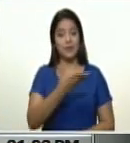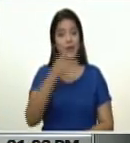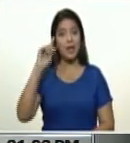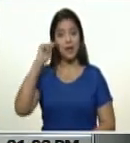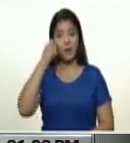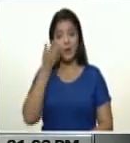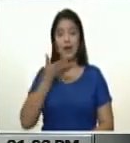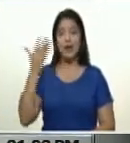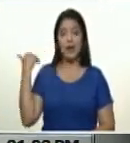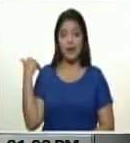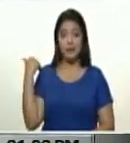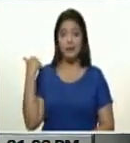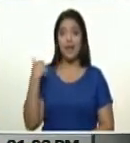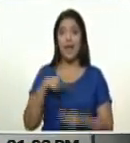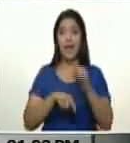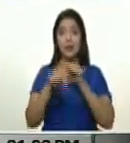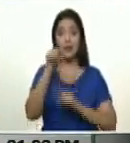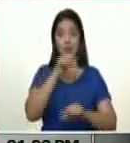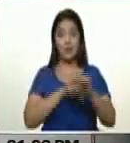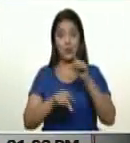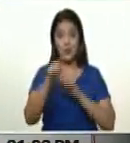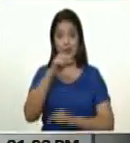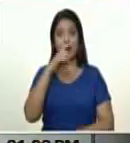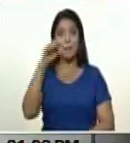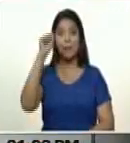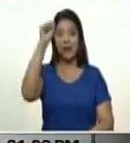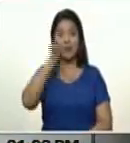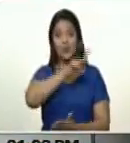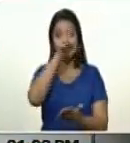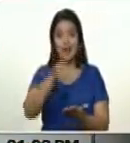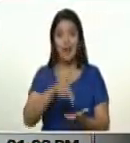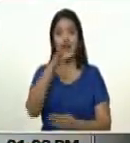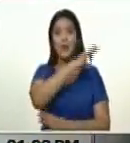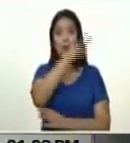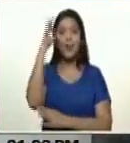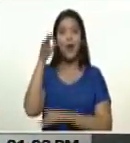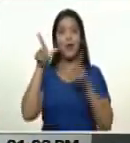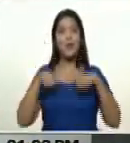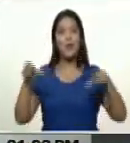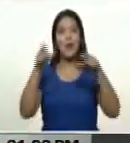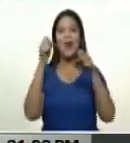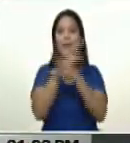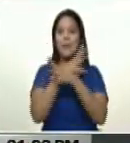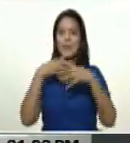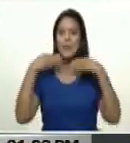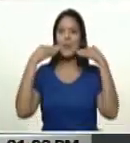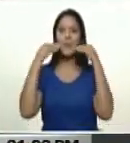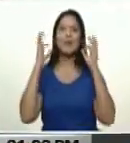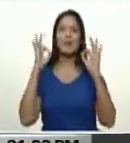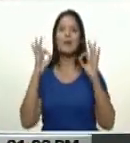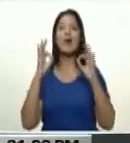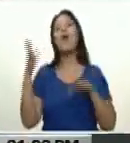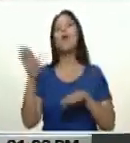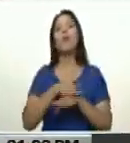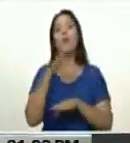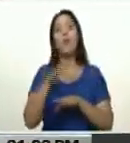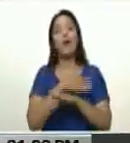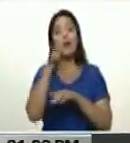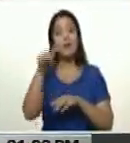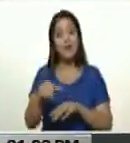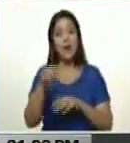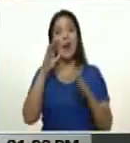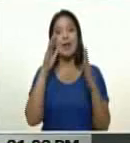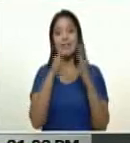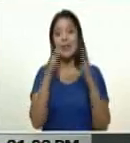hace minutos, a través de su cuenta en Twitter, decía: llegando a Barquisimeto, tierra de alegría, de hermosa espiritualidad, y jueves de vivienda, comunas y barrio,